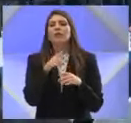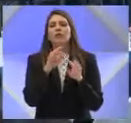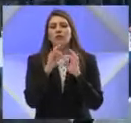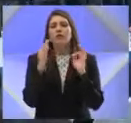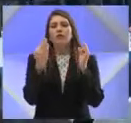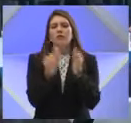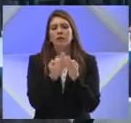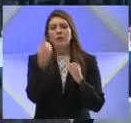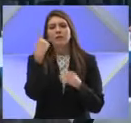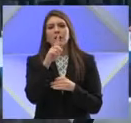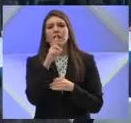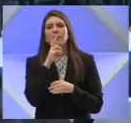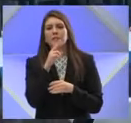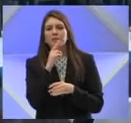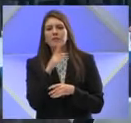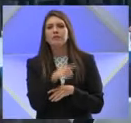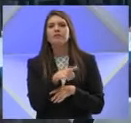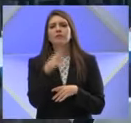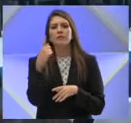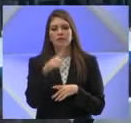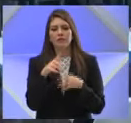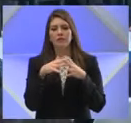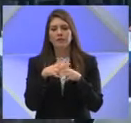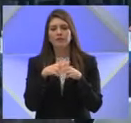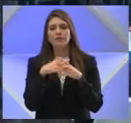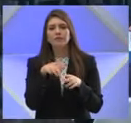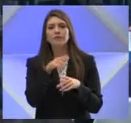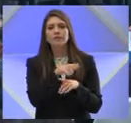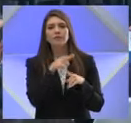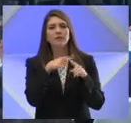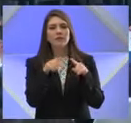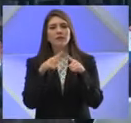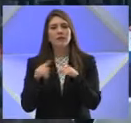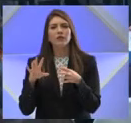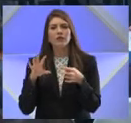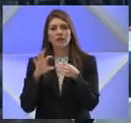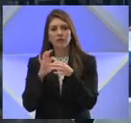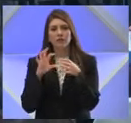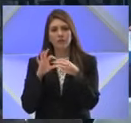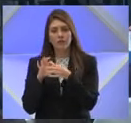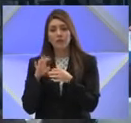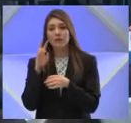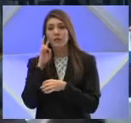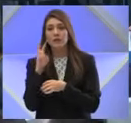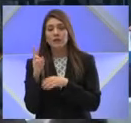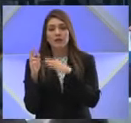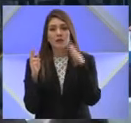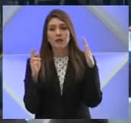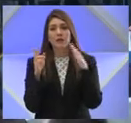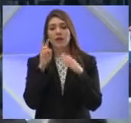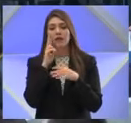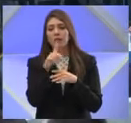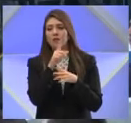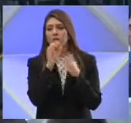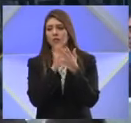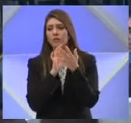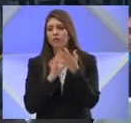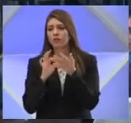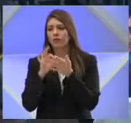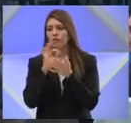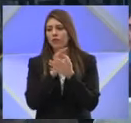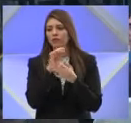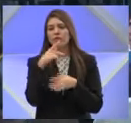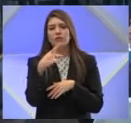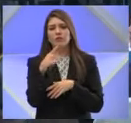optimización de localidad de los aces en el lado izquierdo alcanzan a ver los puntitos sobre